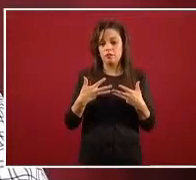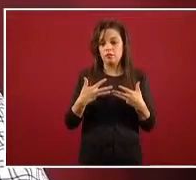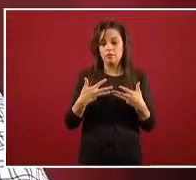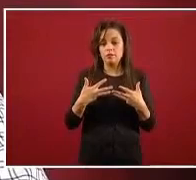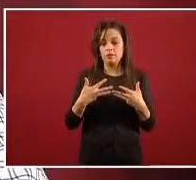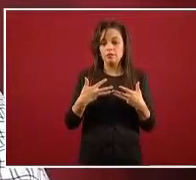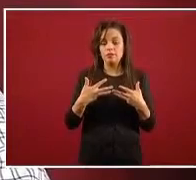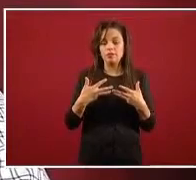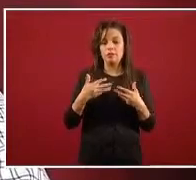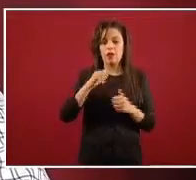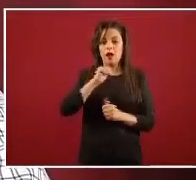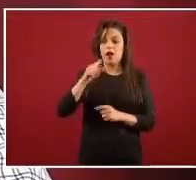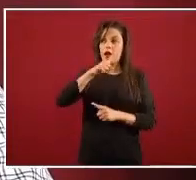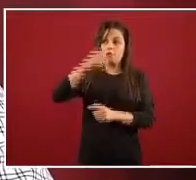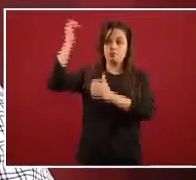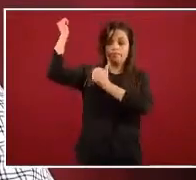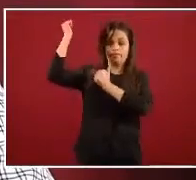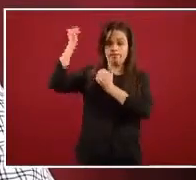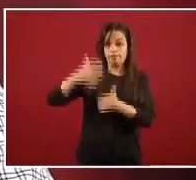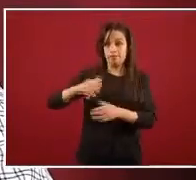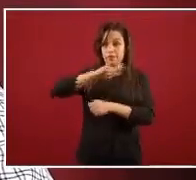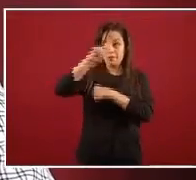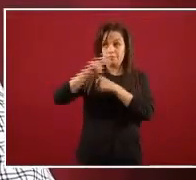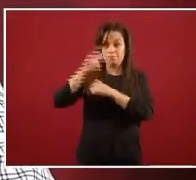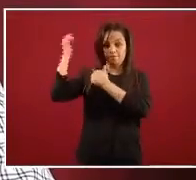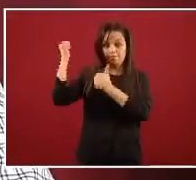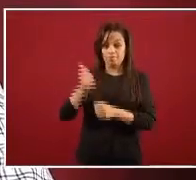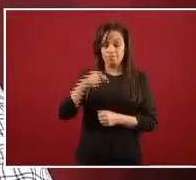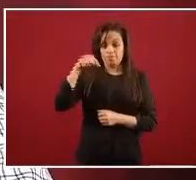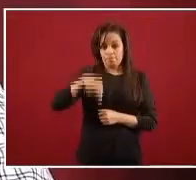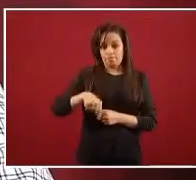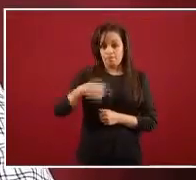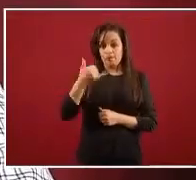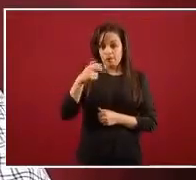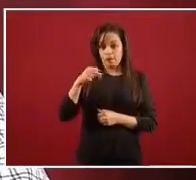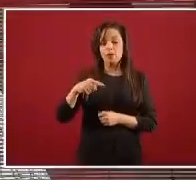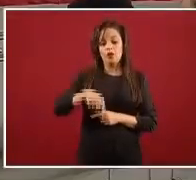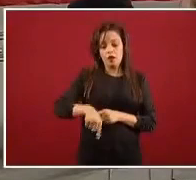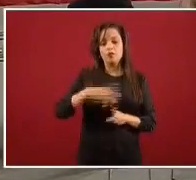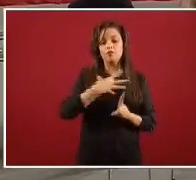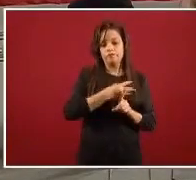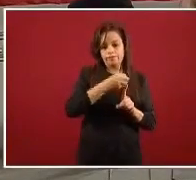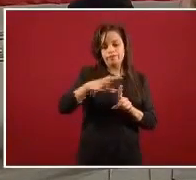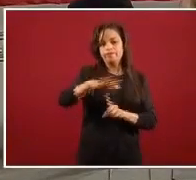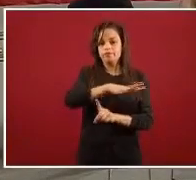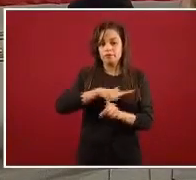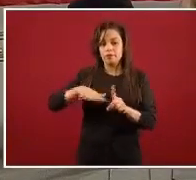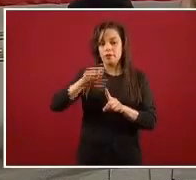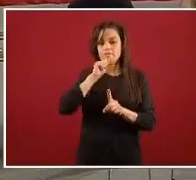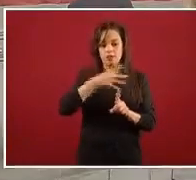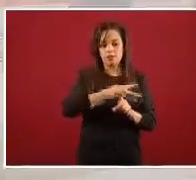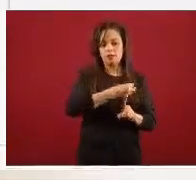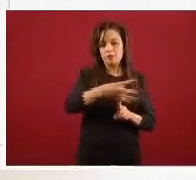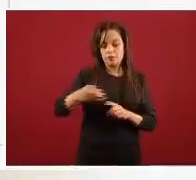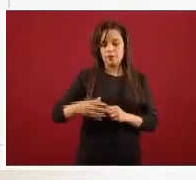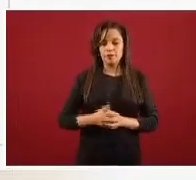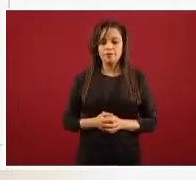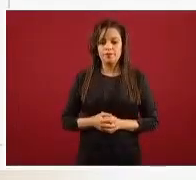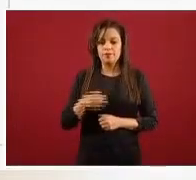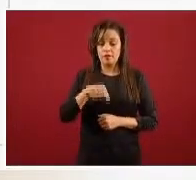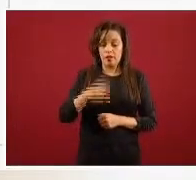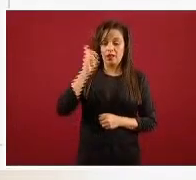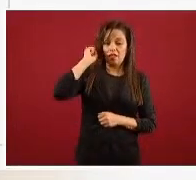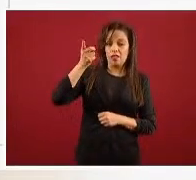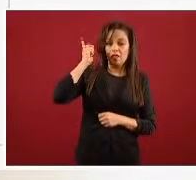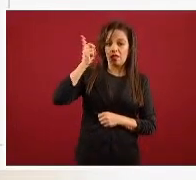epidemiológico a la importación, es decir, que se consideran ya como transmisión en la comunidad, y vemos cómo esta cantidad de casos día con día